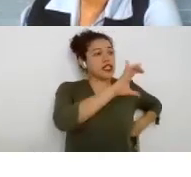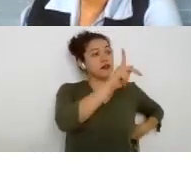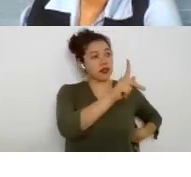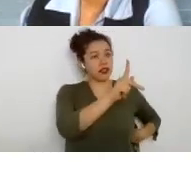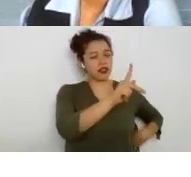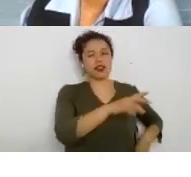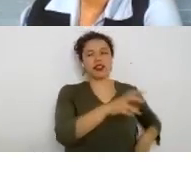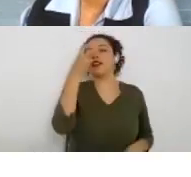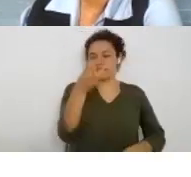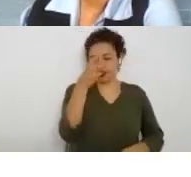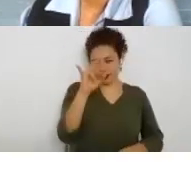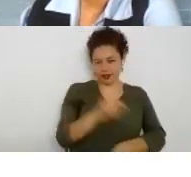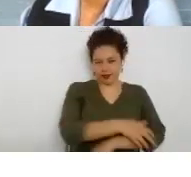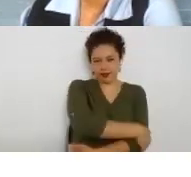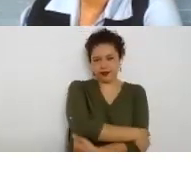Exactamente.